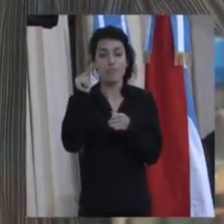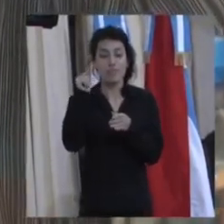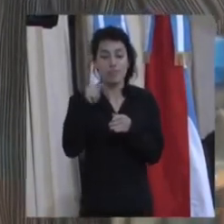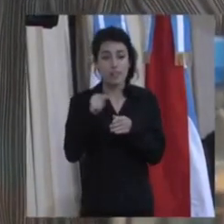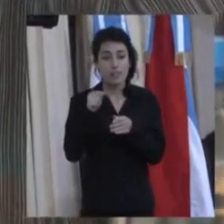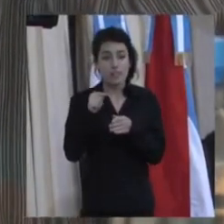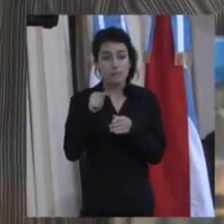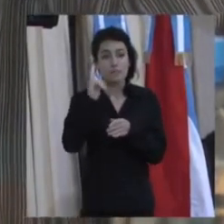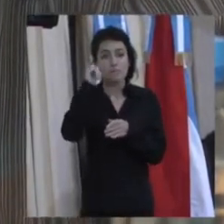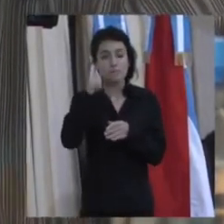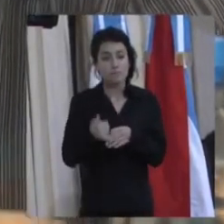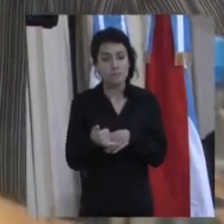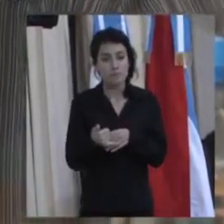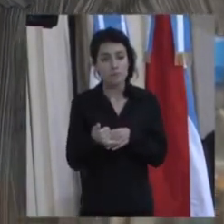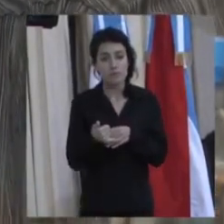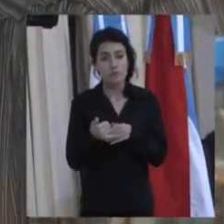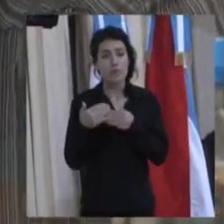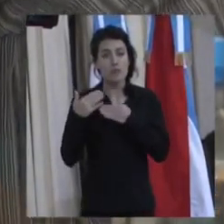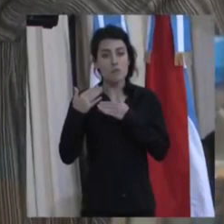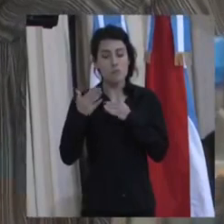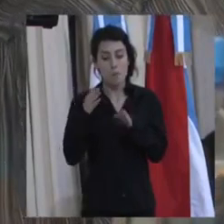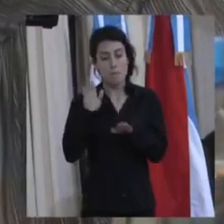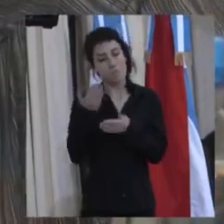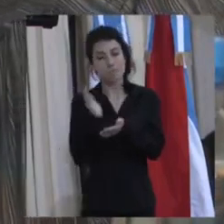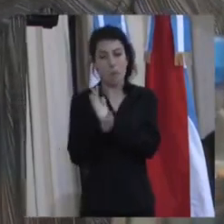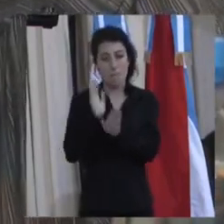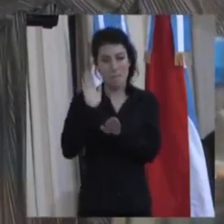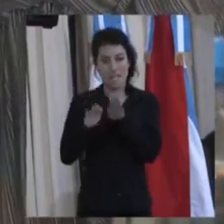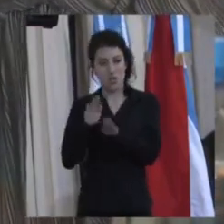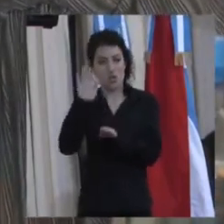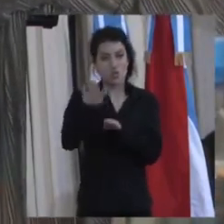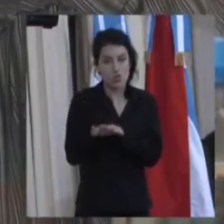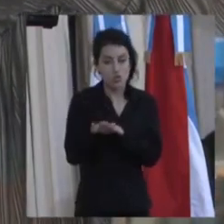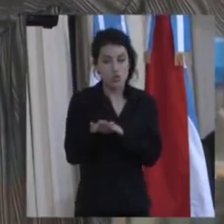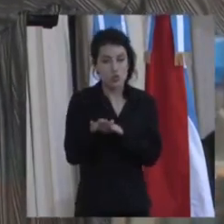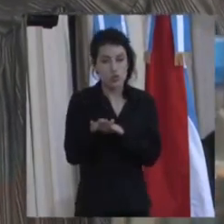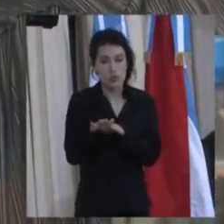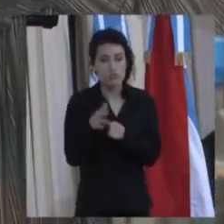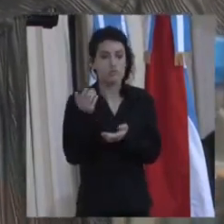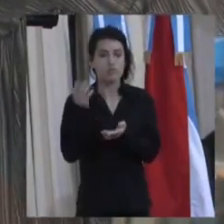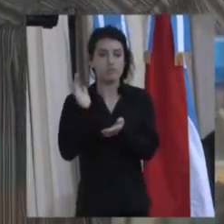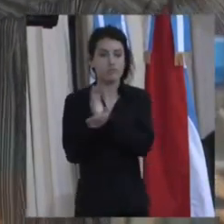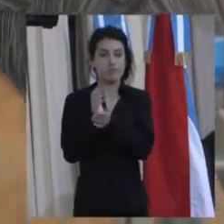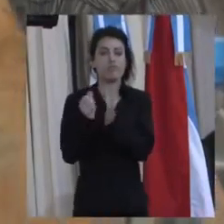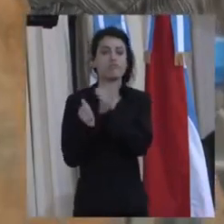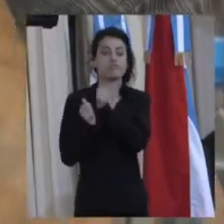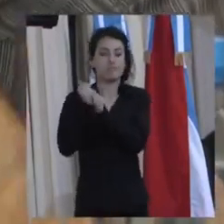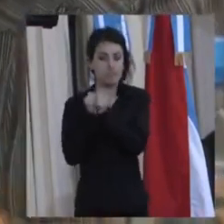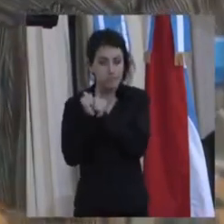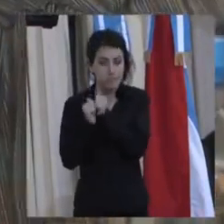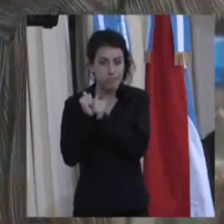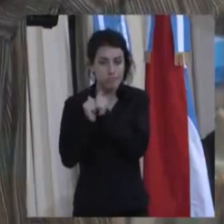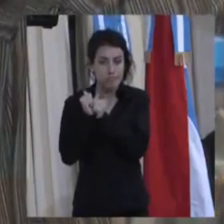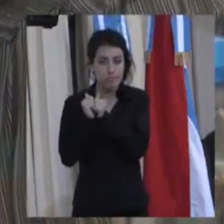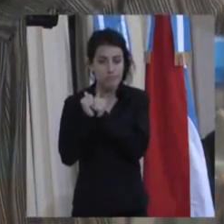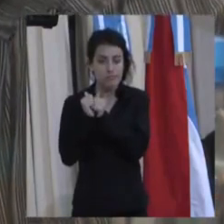ciertamente se avanzó un paso más, ¿no? Un paso, diríamos, histórico, en línea,